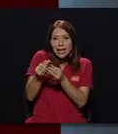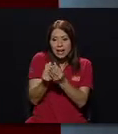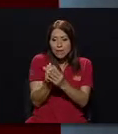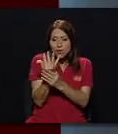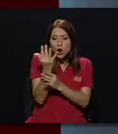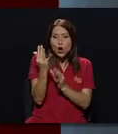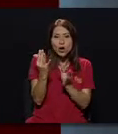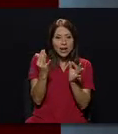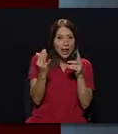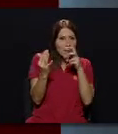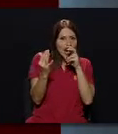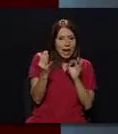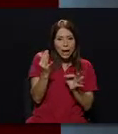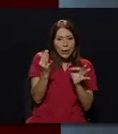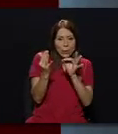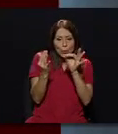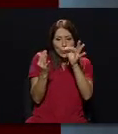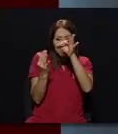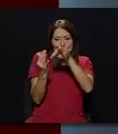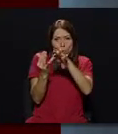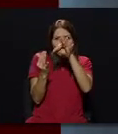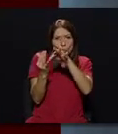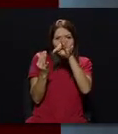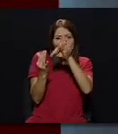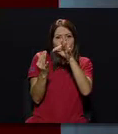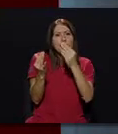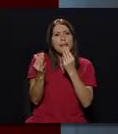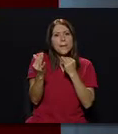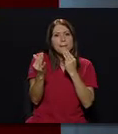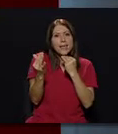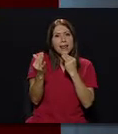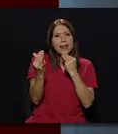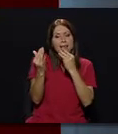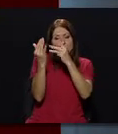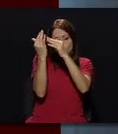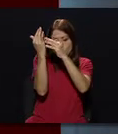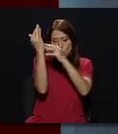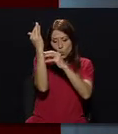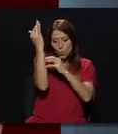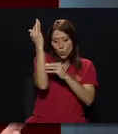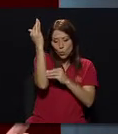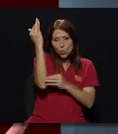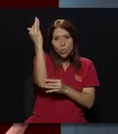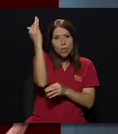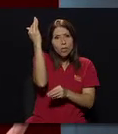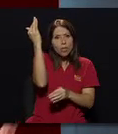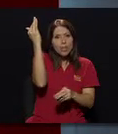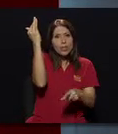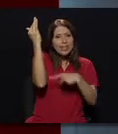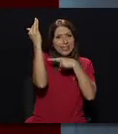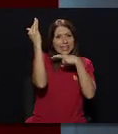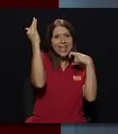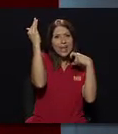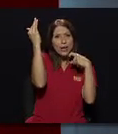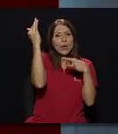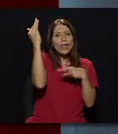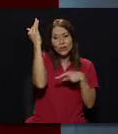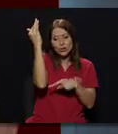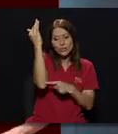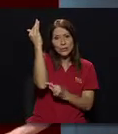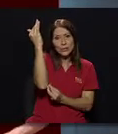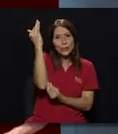produce la miel, ¿verdad? Entonces cuando hay poco humedad en el suelo, entonces la planta responde.